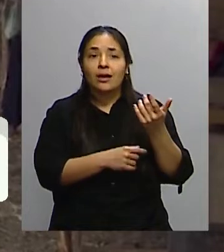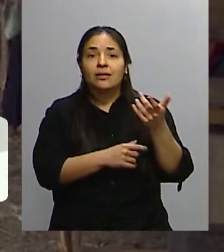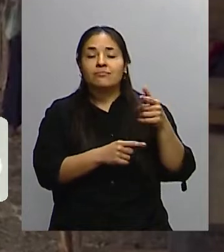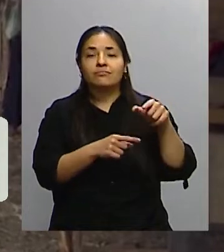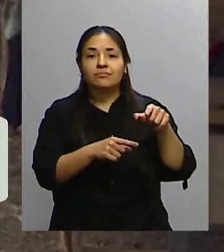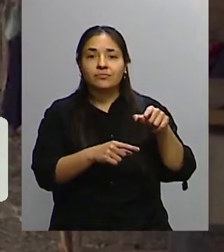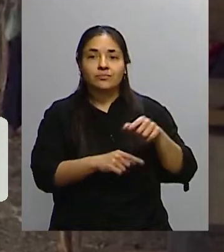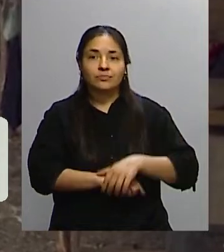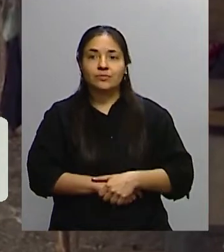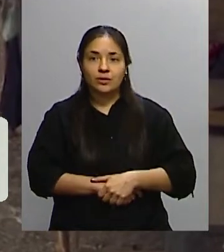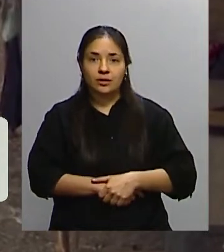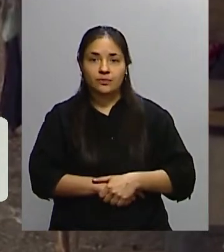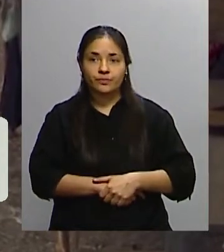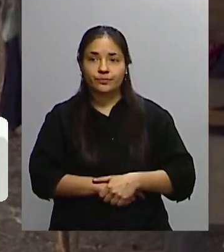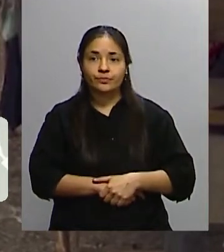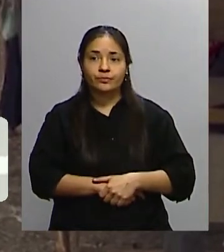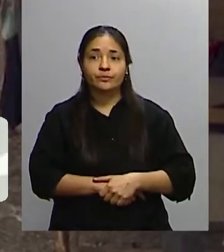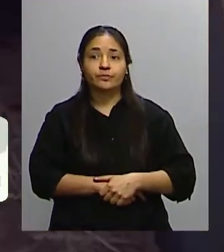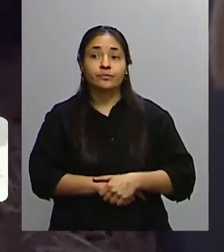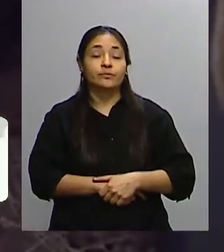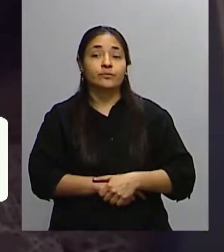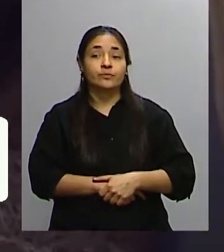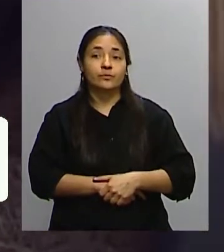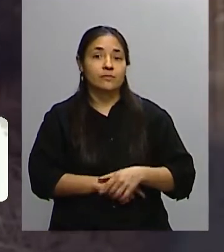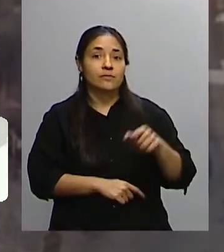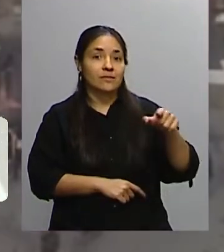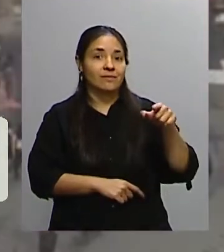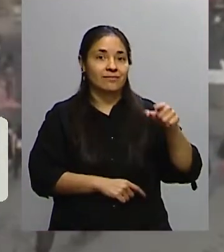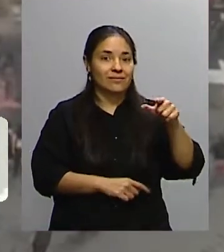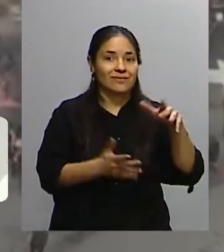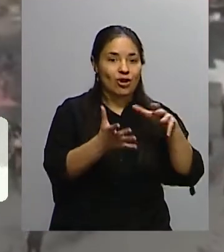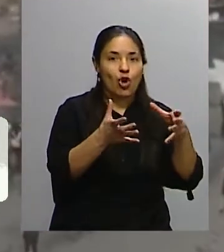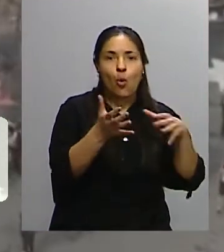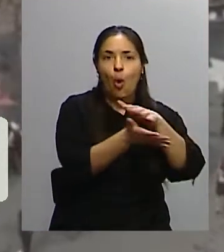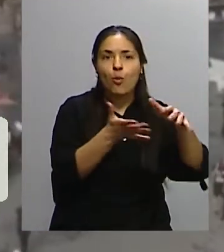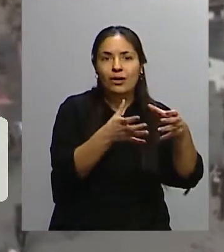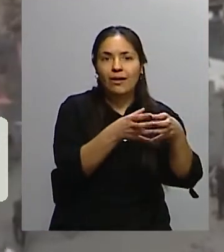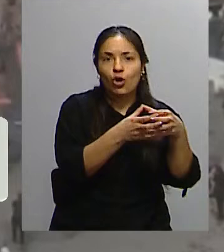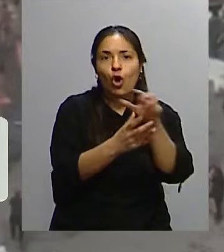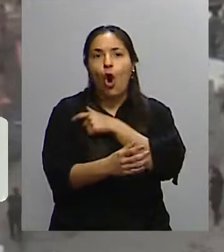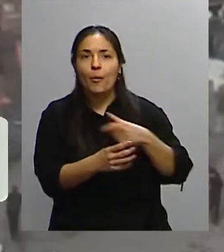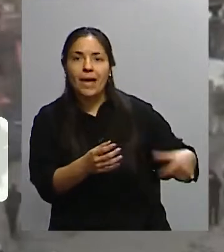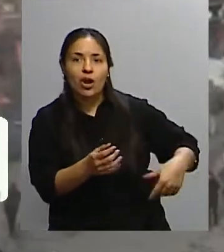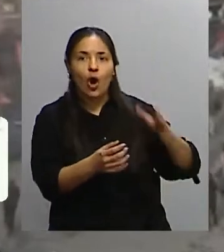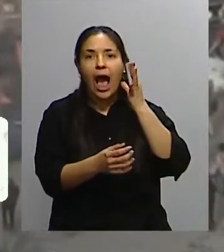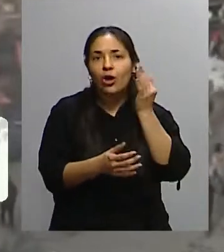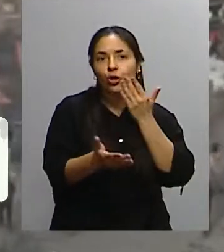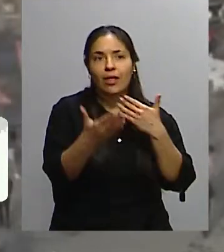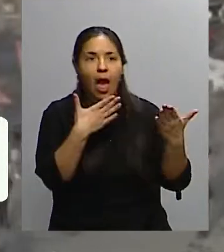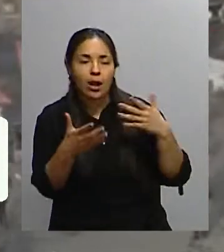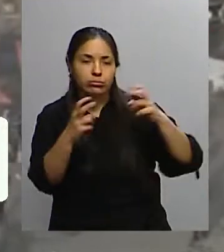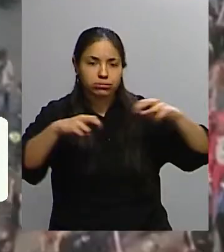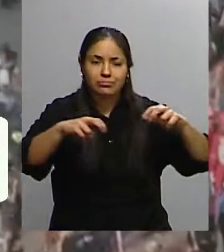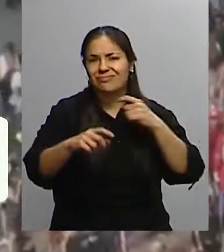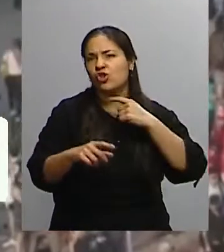insurreccionales y que ellos, digamos, no quieren ningún tipo de diálogo con el gobierno Claro. o con el Estado en general, y